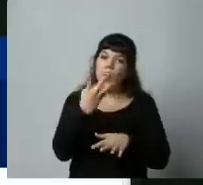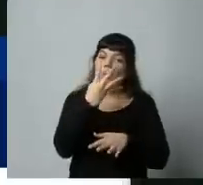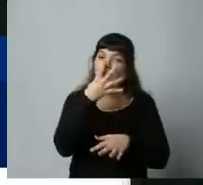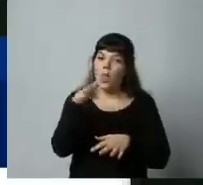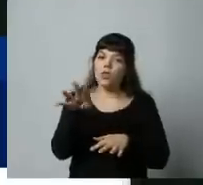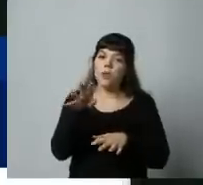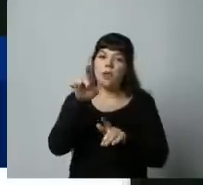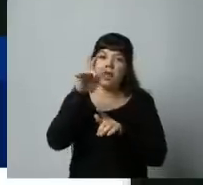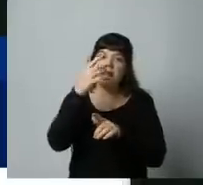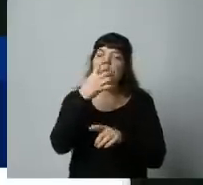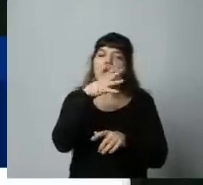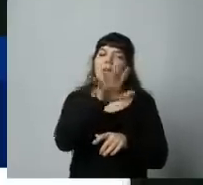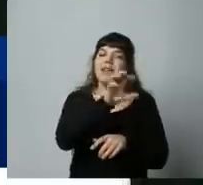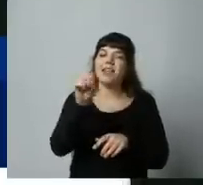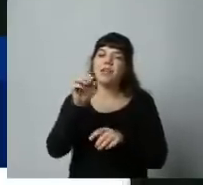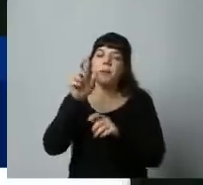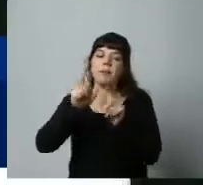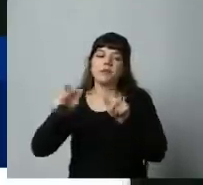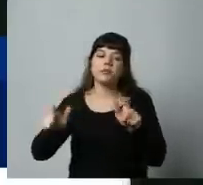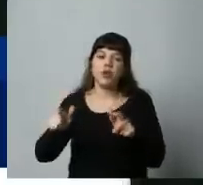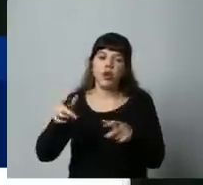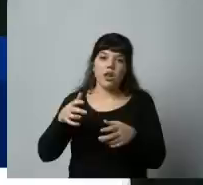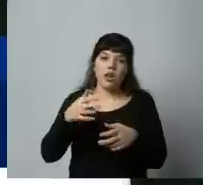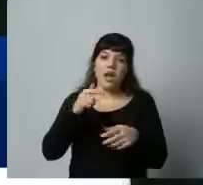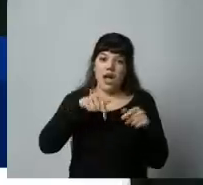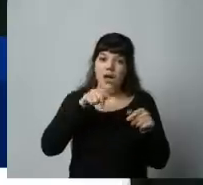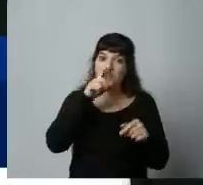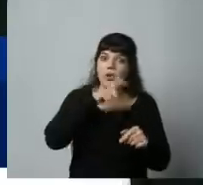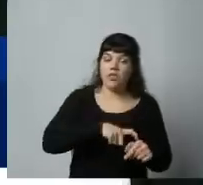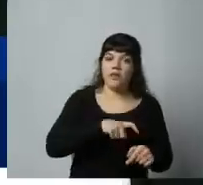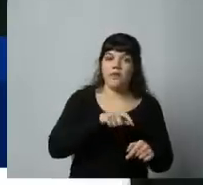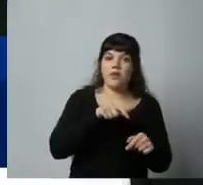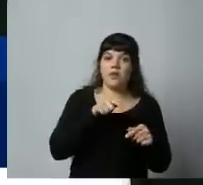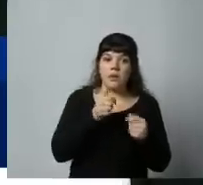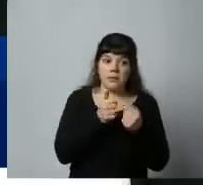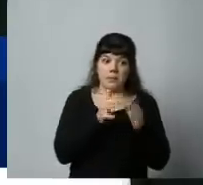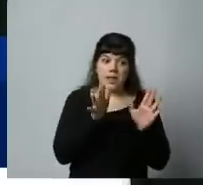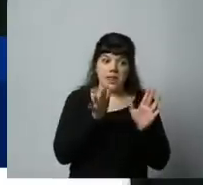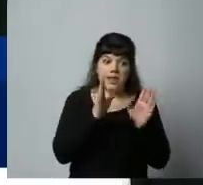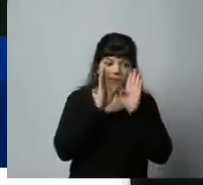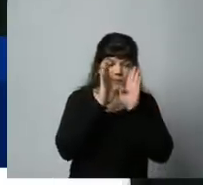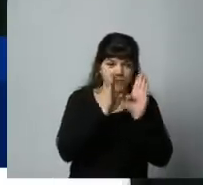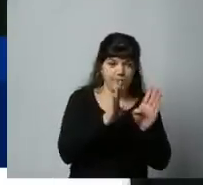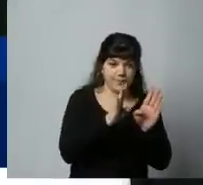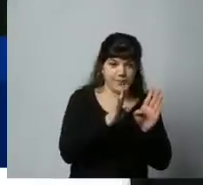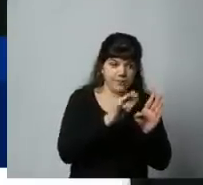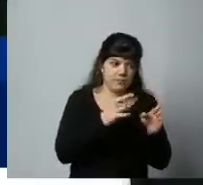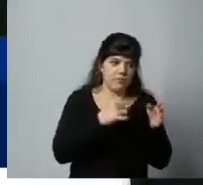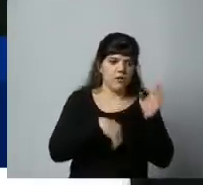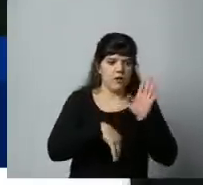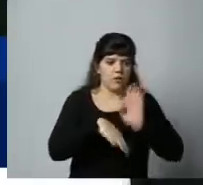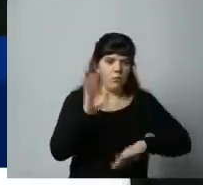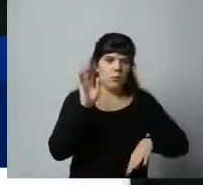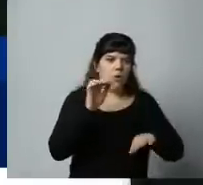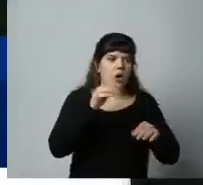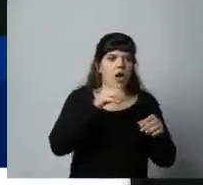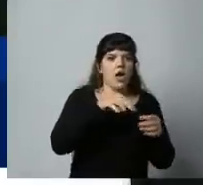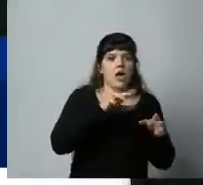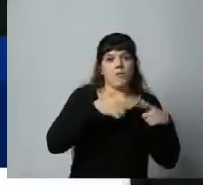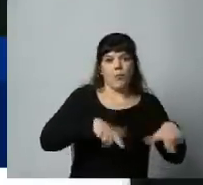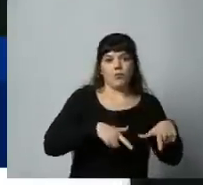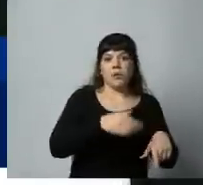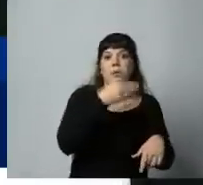4500 personas en Montevideo empezamos con un con un enfoque muy territorial en el municipio B